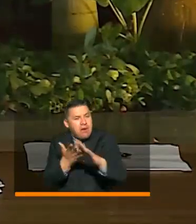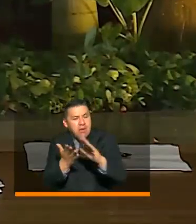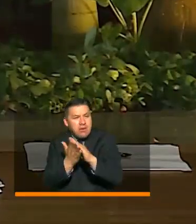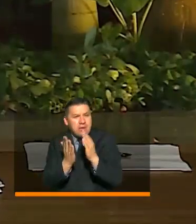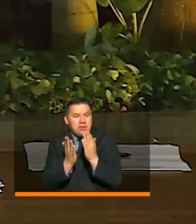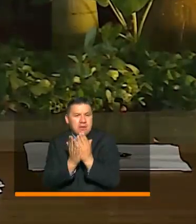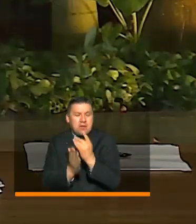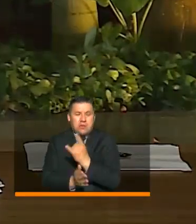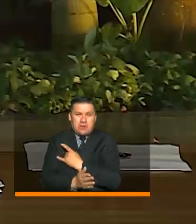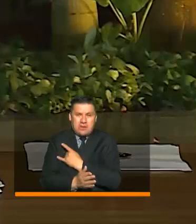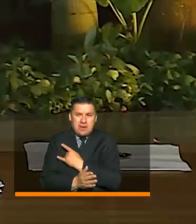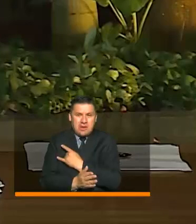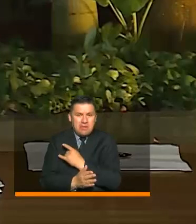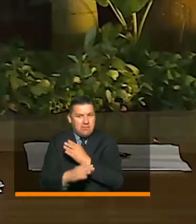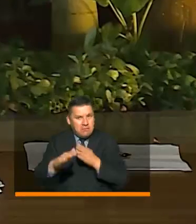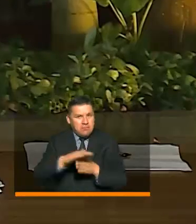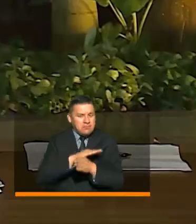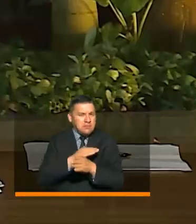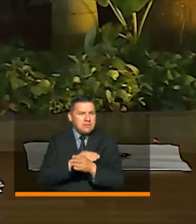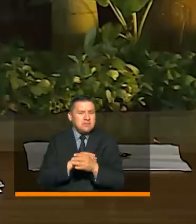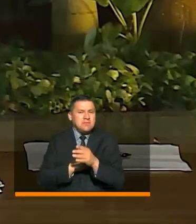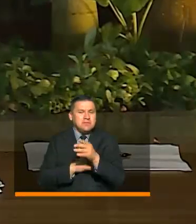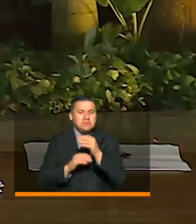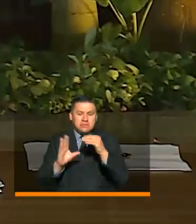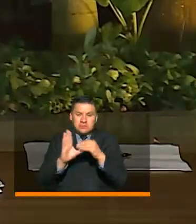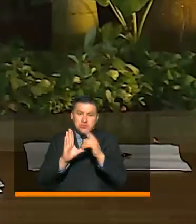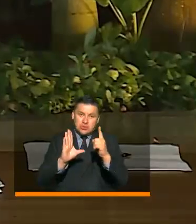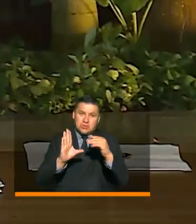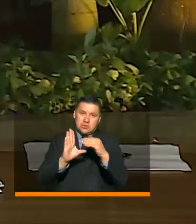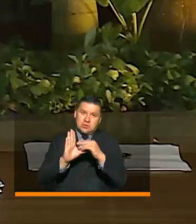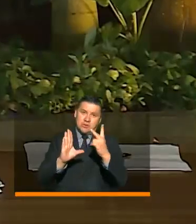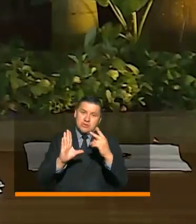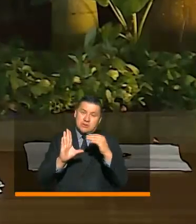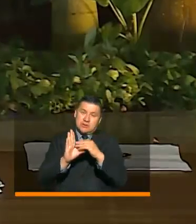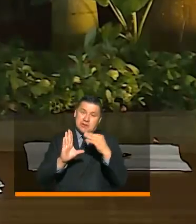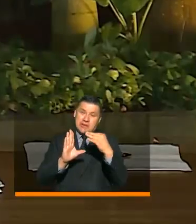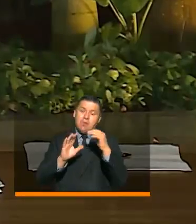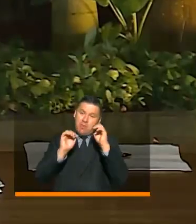de educación pública universitaria a los estratos 1, 2 y 3